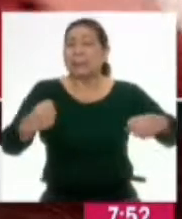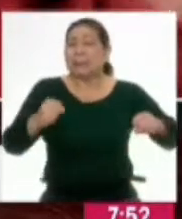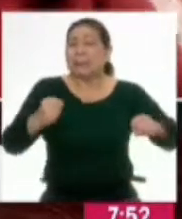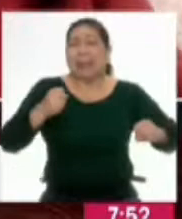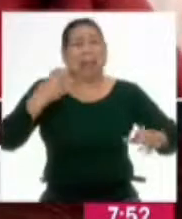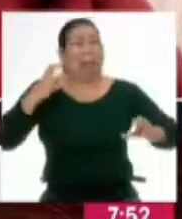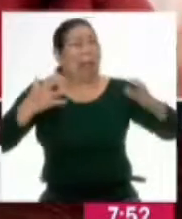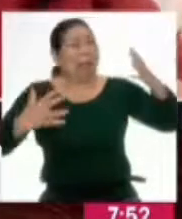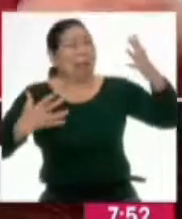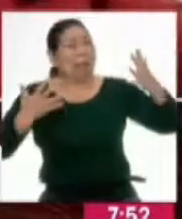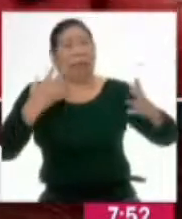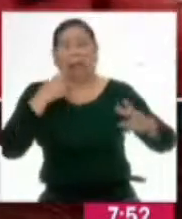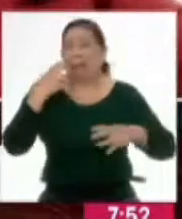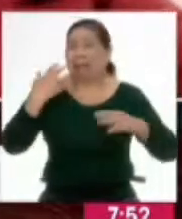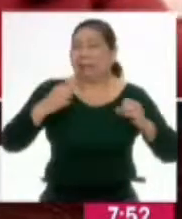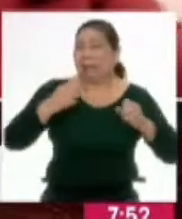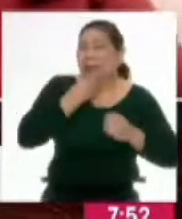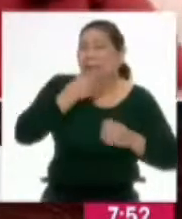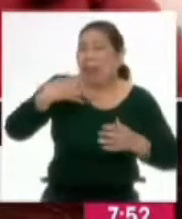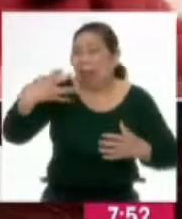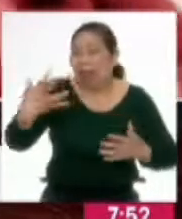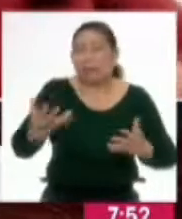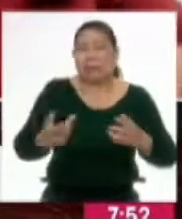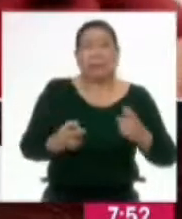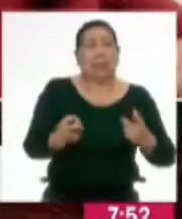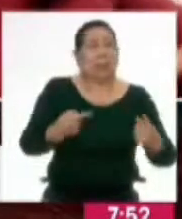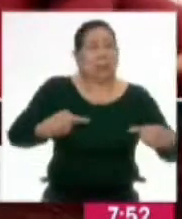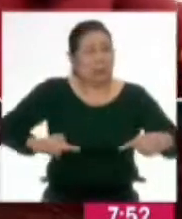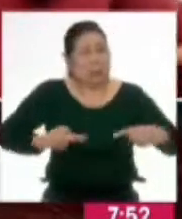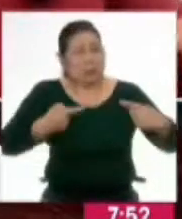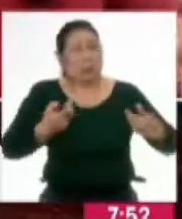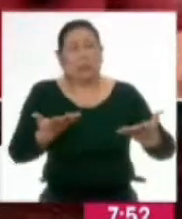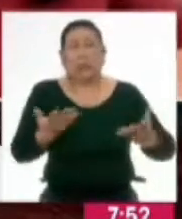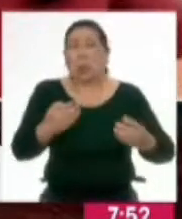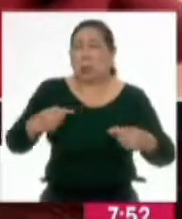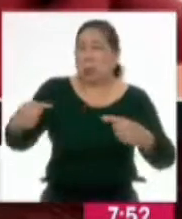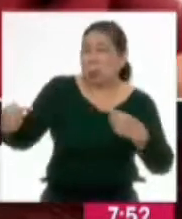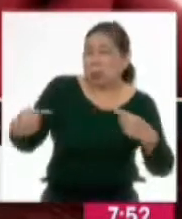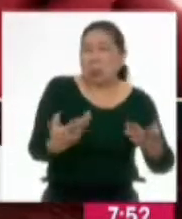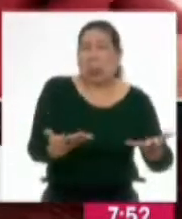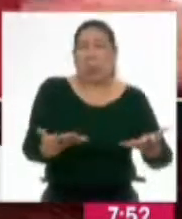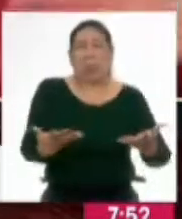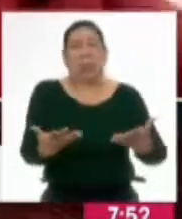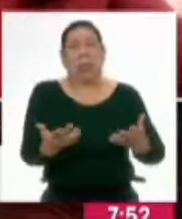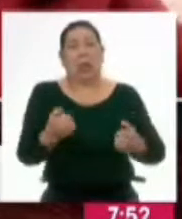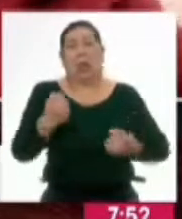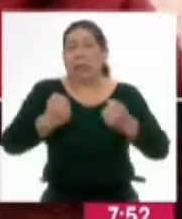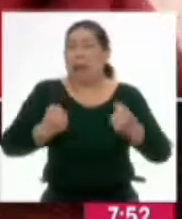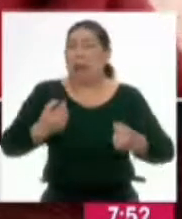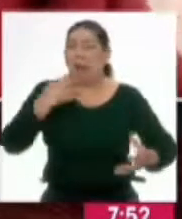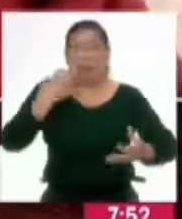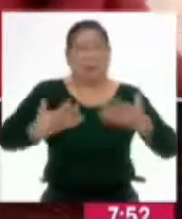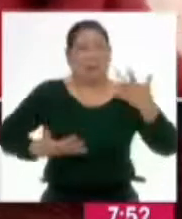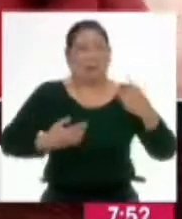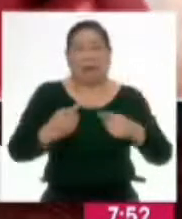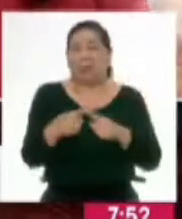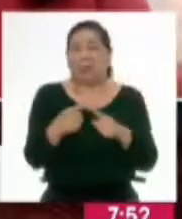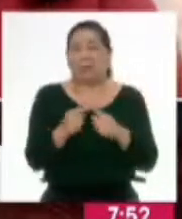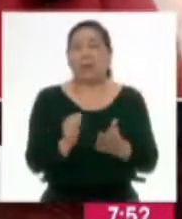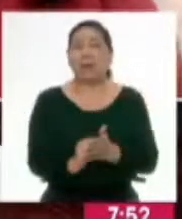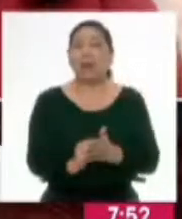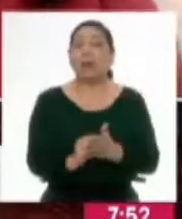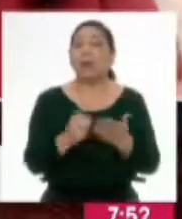momento va a estallar. Estalla ya sea con compañeros de trabajo, ya sea en el medio de transporte, ya sea en diferentes